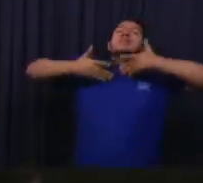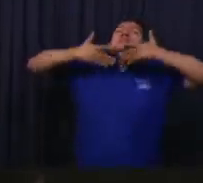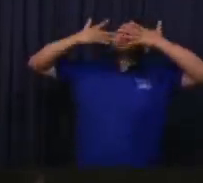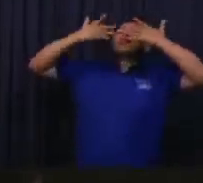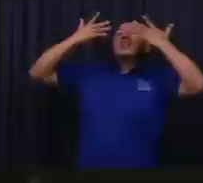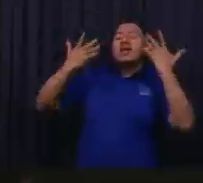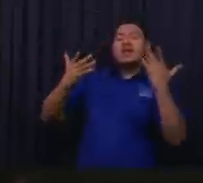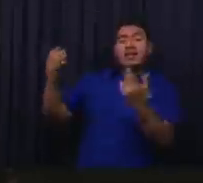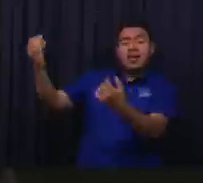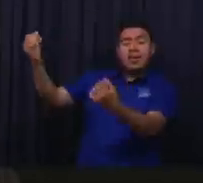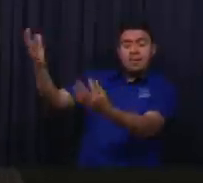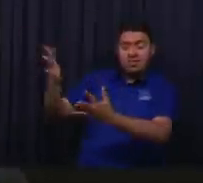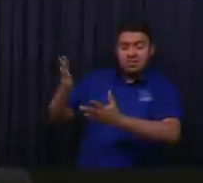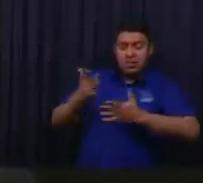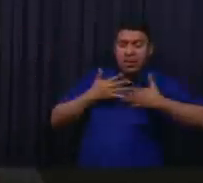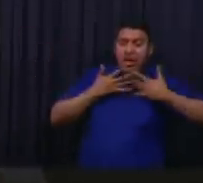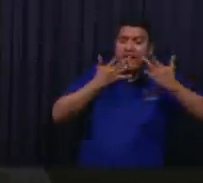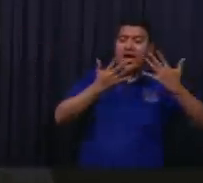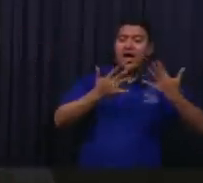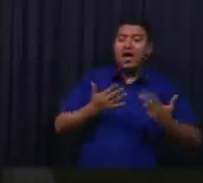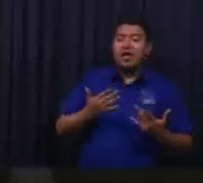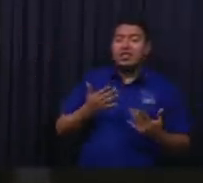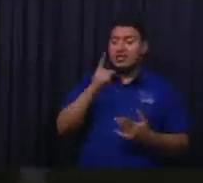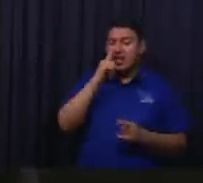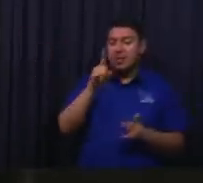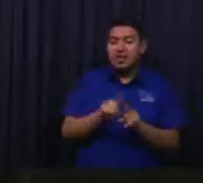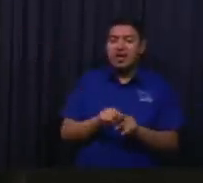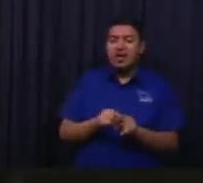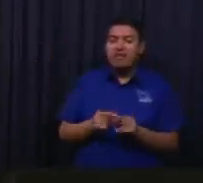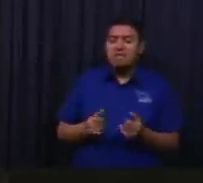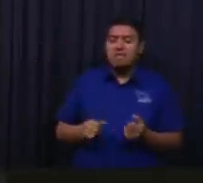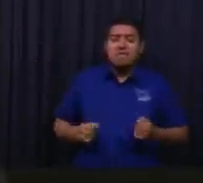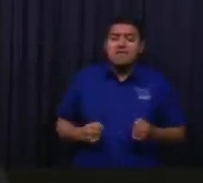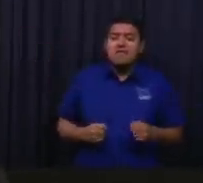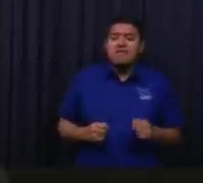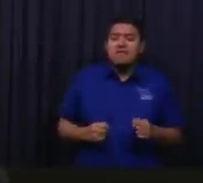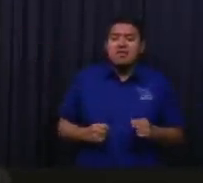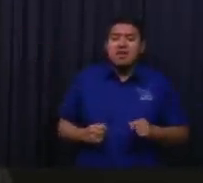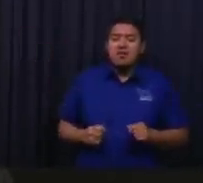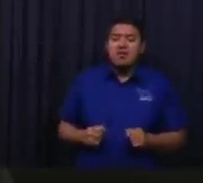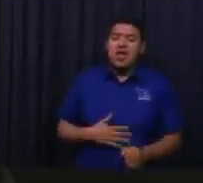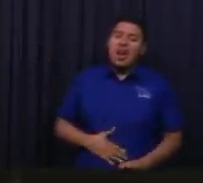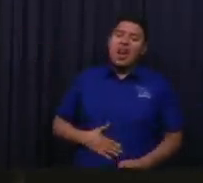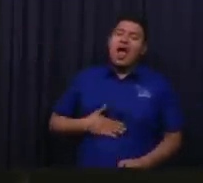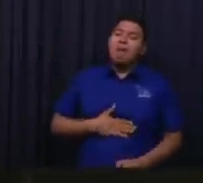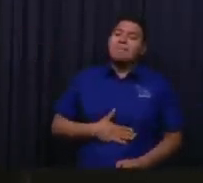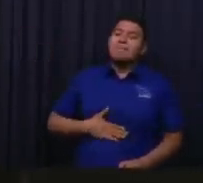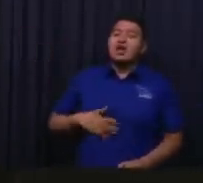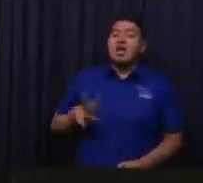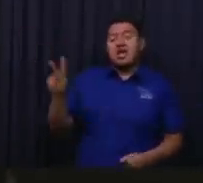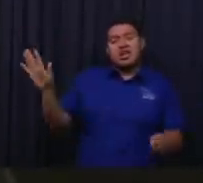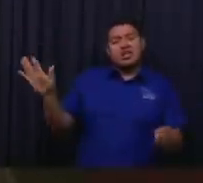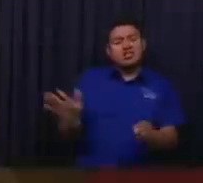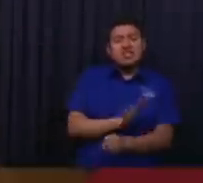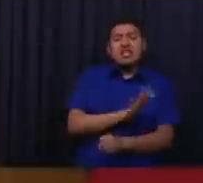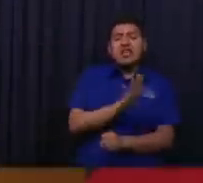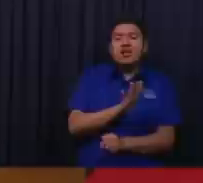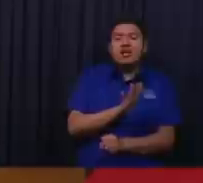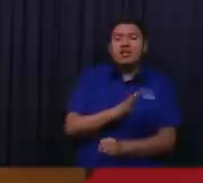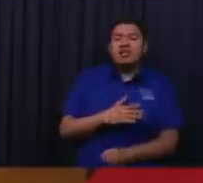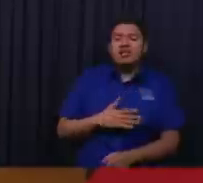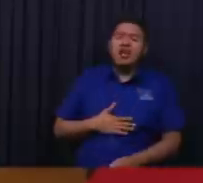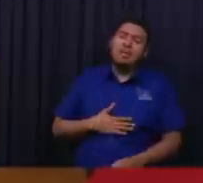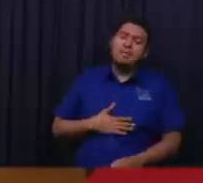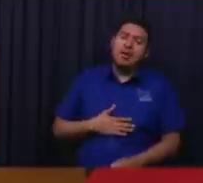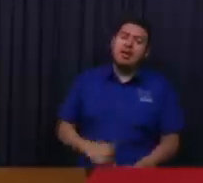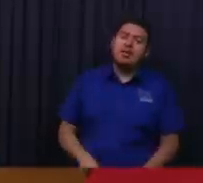rostro, sentir el calor, el frío, sentir el hambre y la saciedad. Señor,